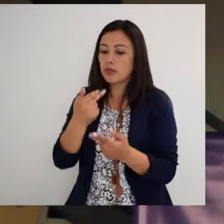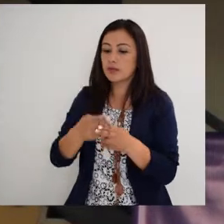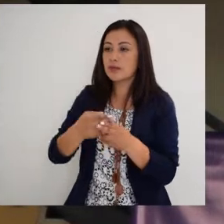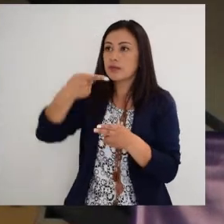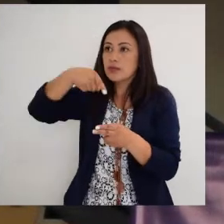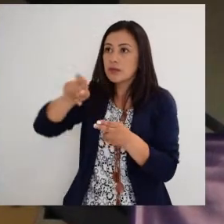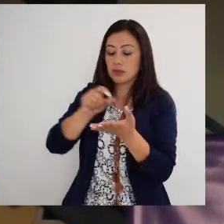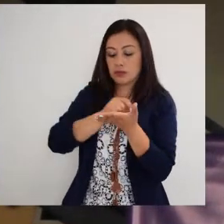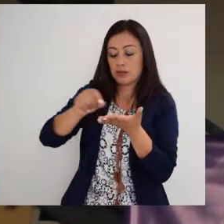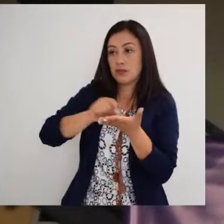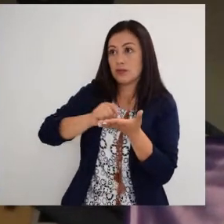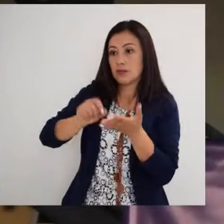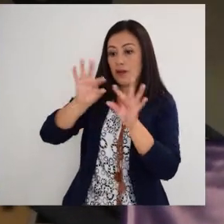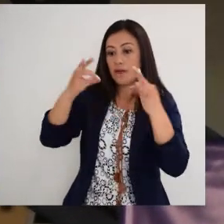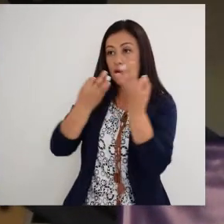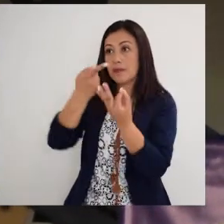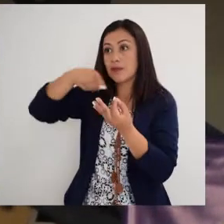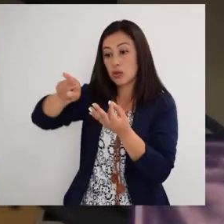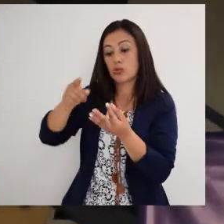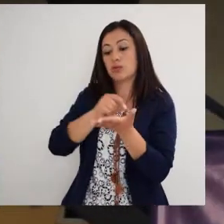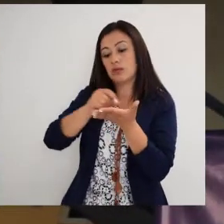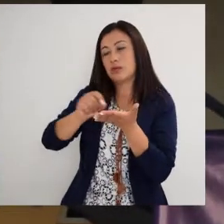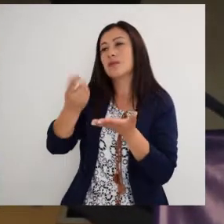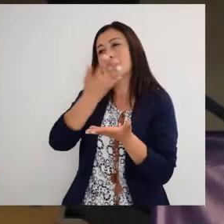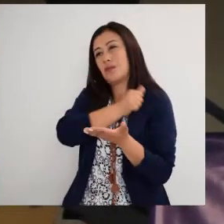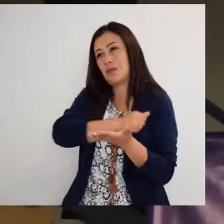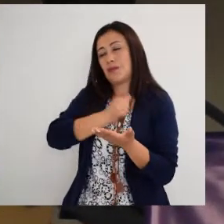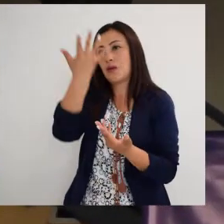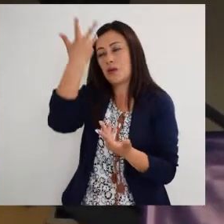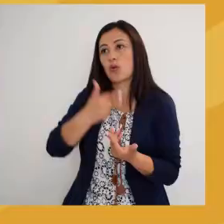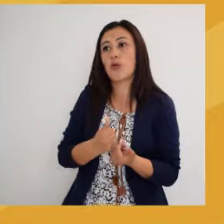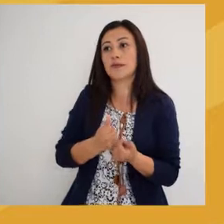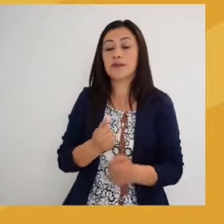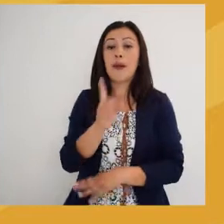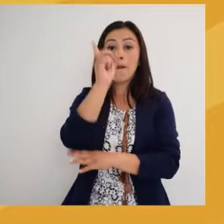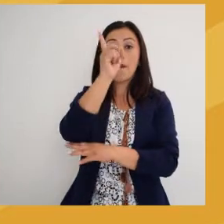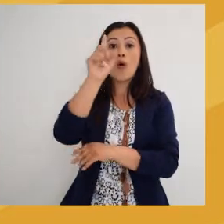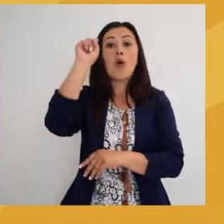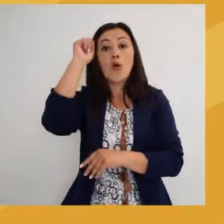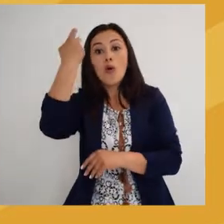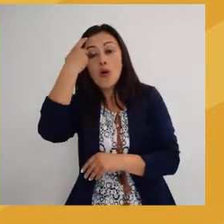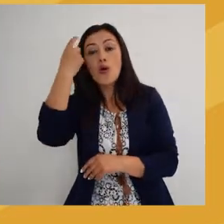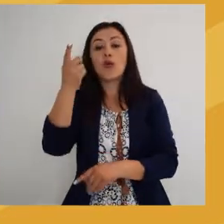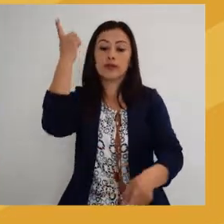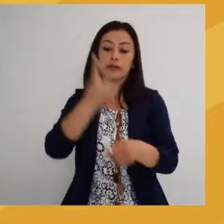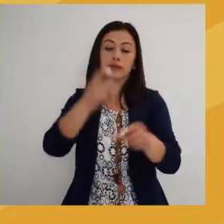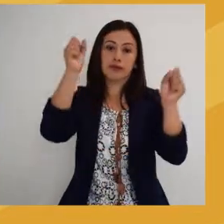su familia y a ellos para poder formular la política pública que requiere el gobierno colombiano.